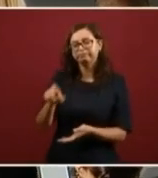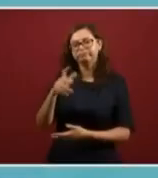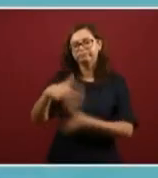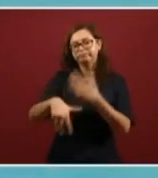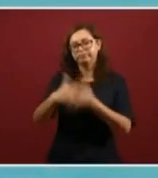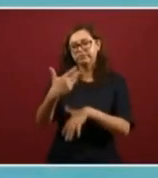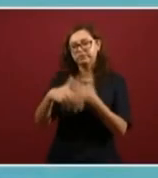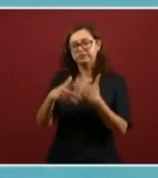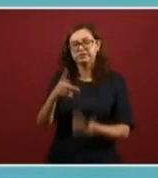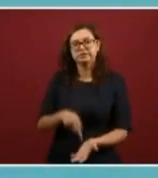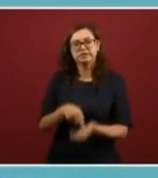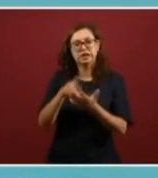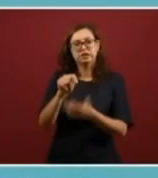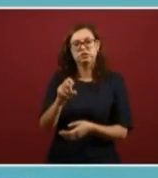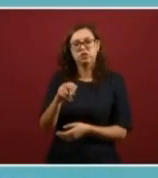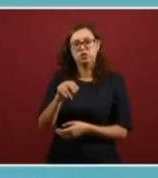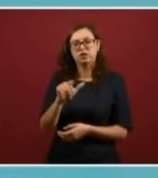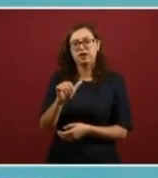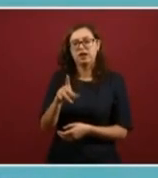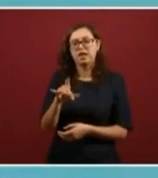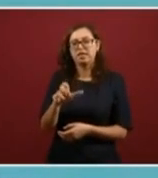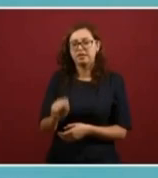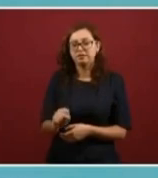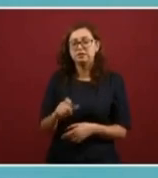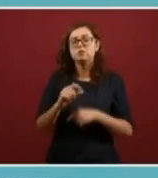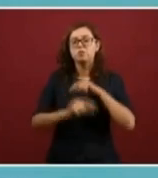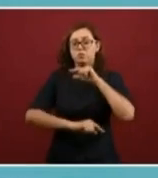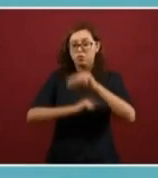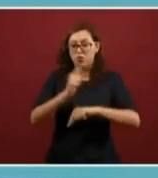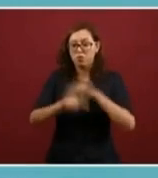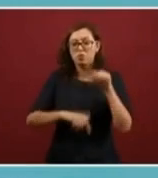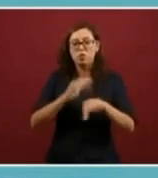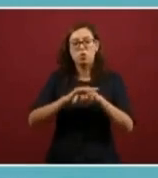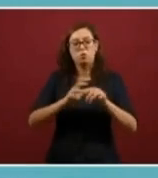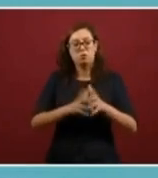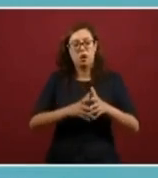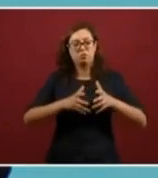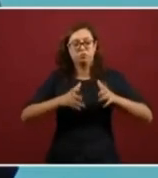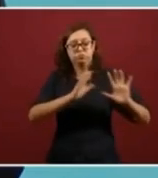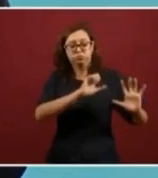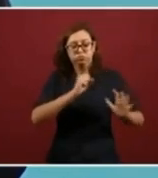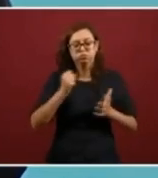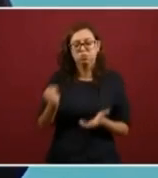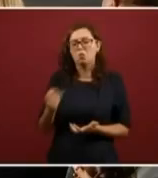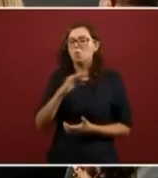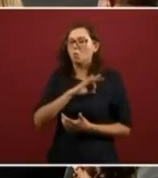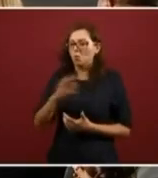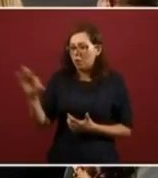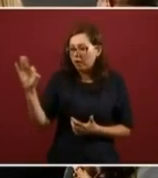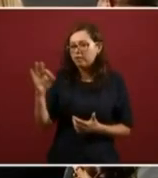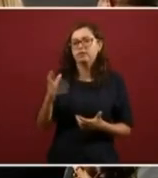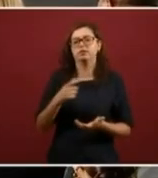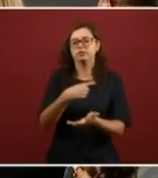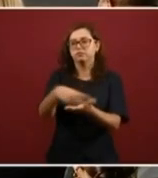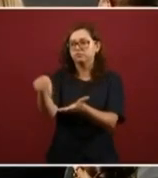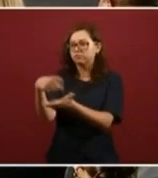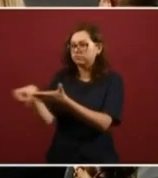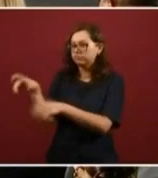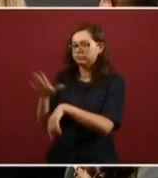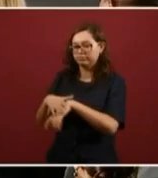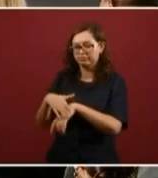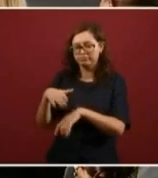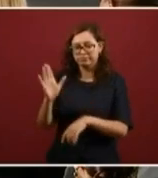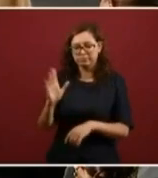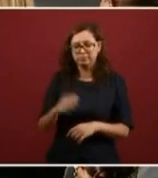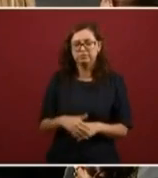Repito, como dijo el señor presidente, si llega a haber más recursos, podrán ampliarse estos límites. Me salto y